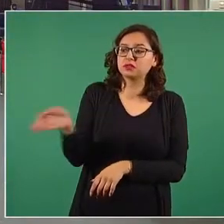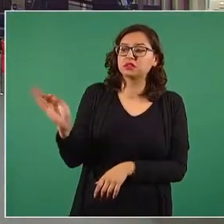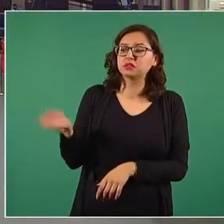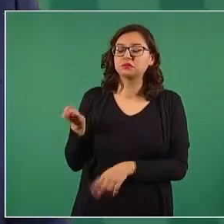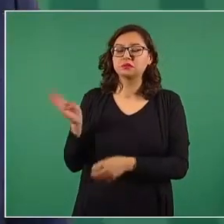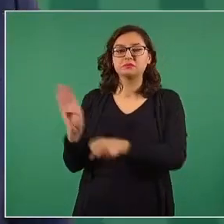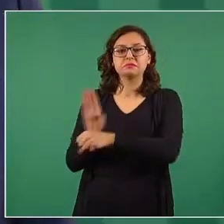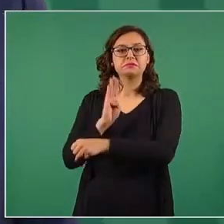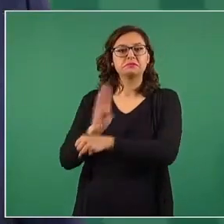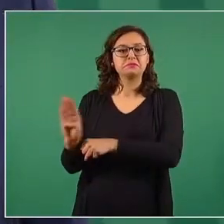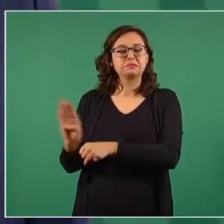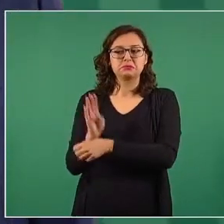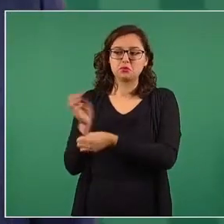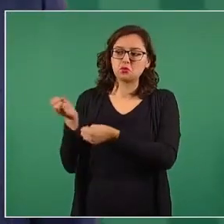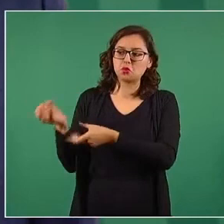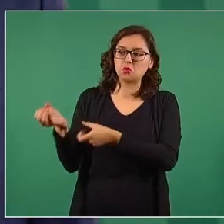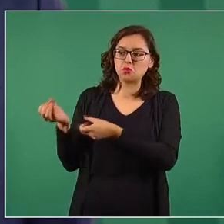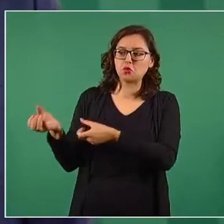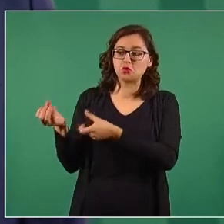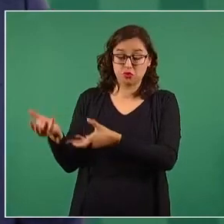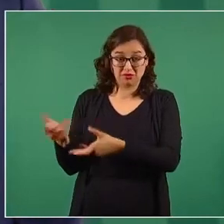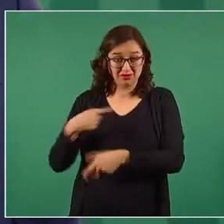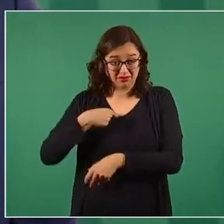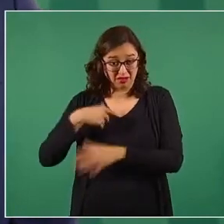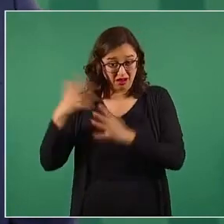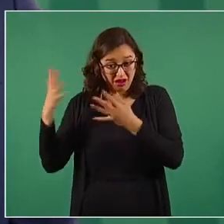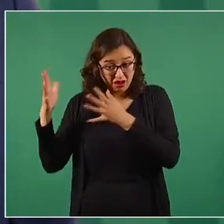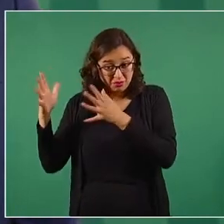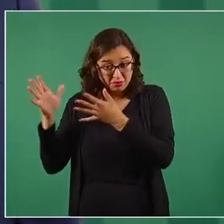Entonces, ¿cómo les vamos a aplaudir?